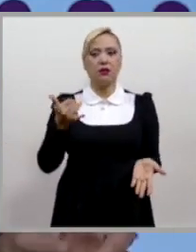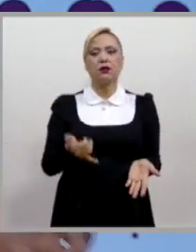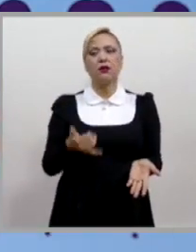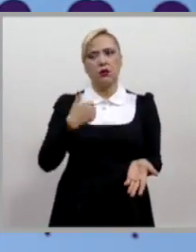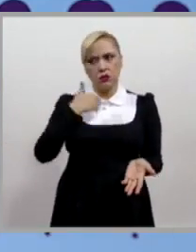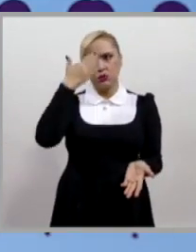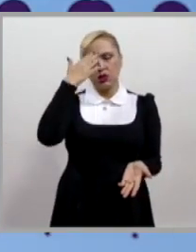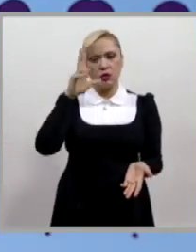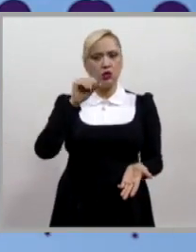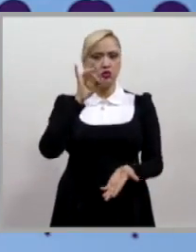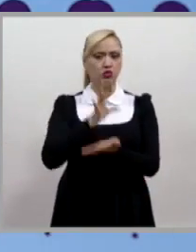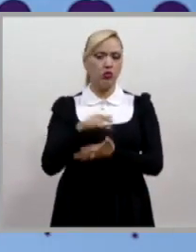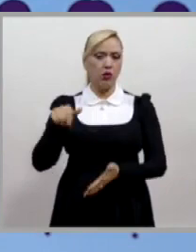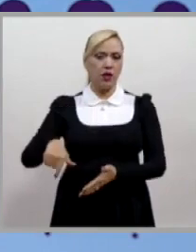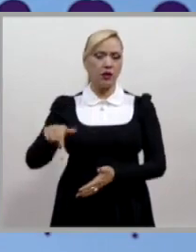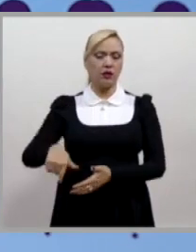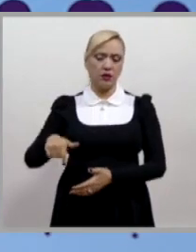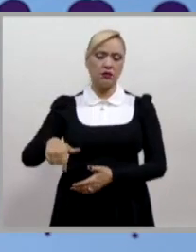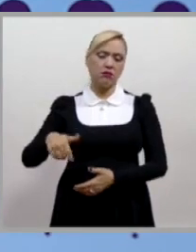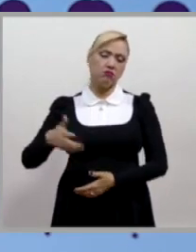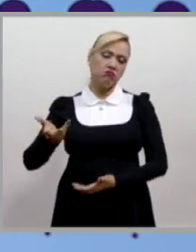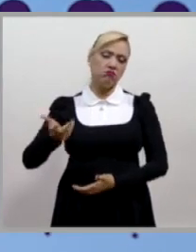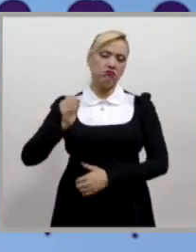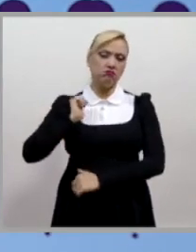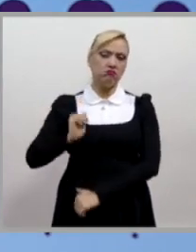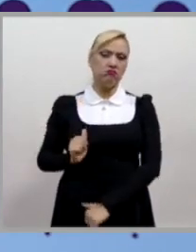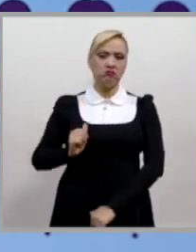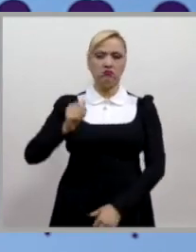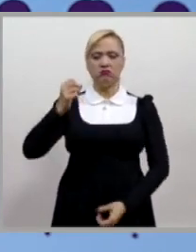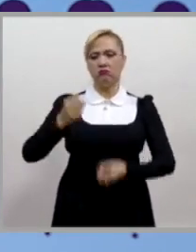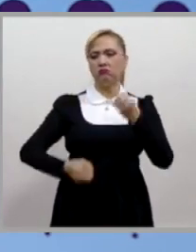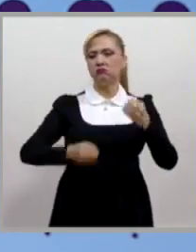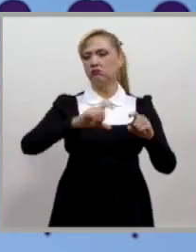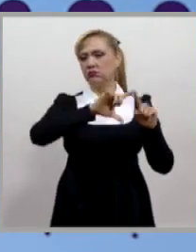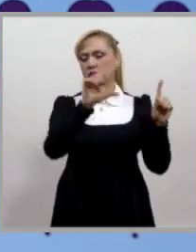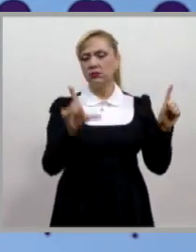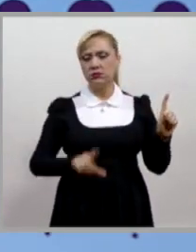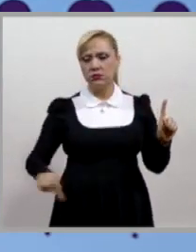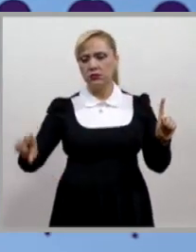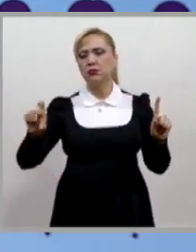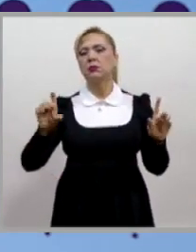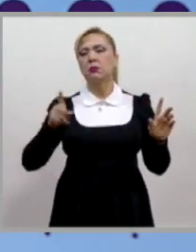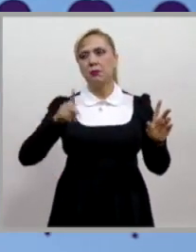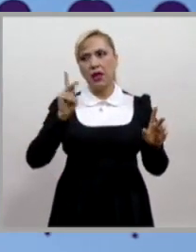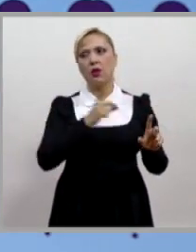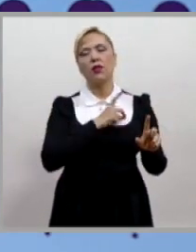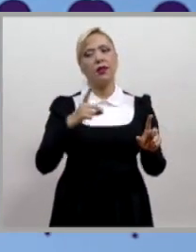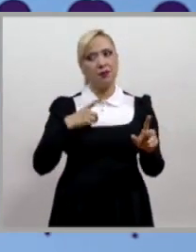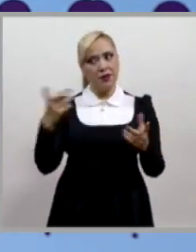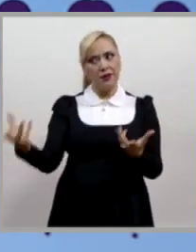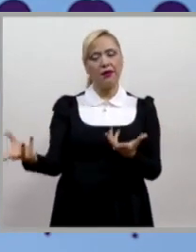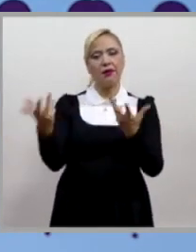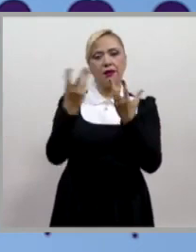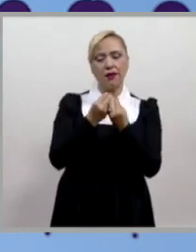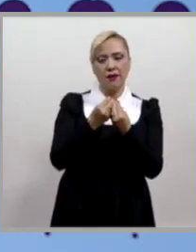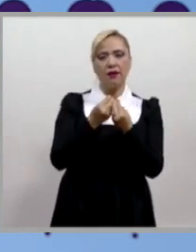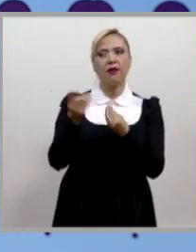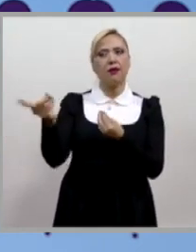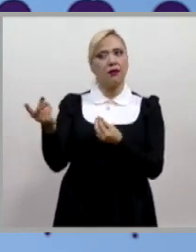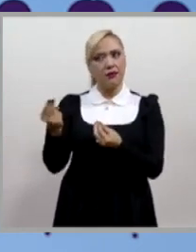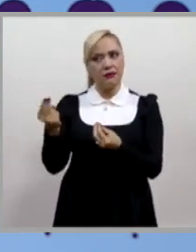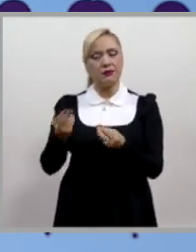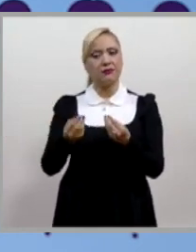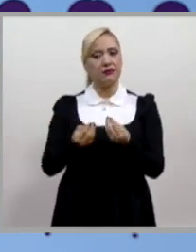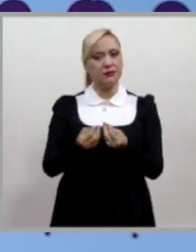corresponde exclusivamente al Poder Judicial de la Federación, sí tiene que participar, y me parece a mí que impulsarlo, que es como decía Carla hace